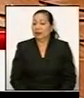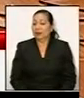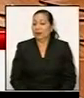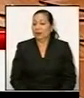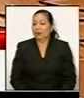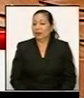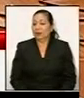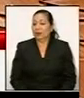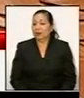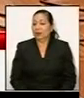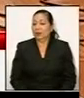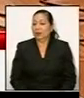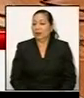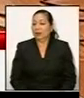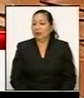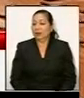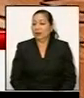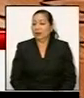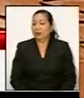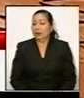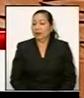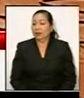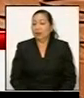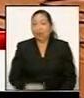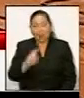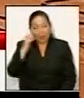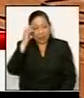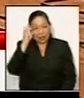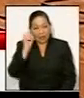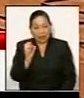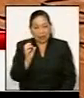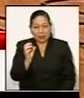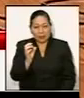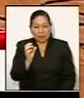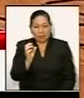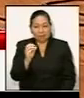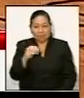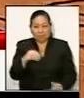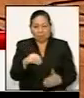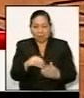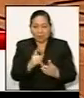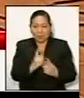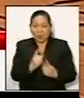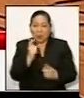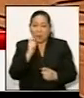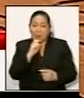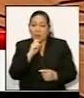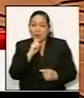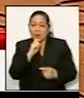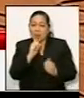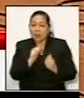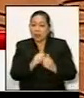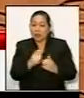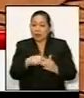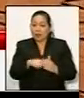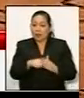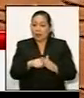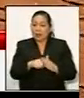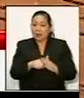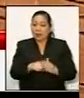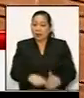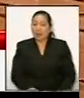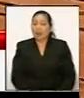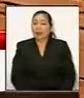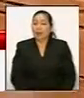con mérito al que marcó dijo cree usted que los padres opositores al enfoque de género por considerar una ideología